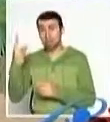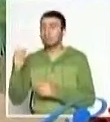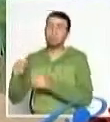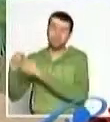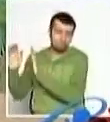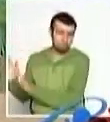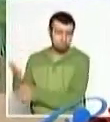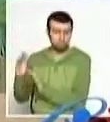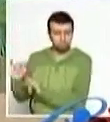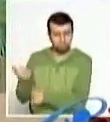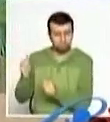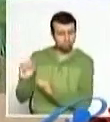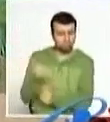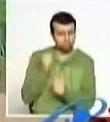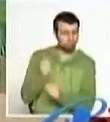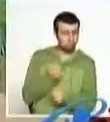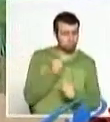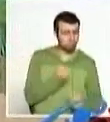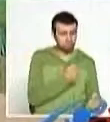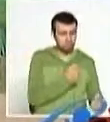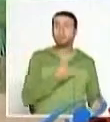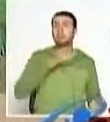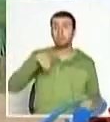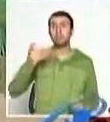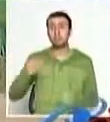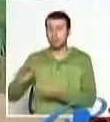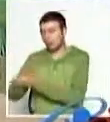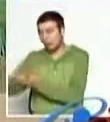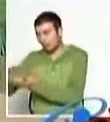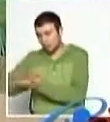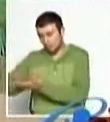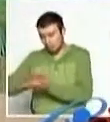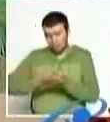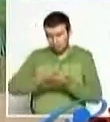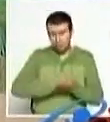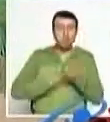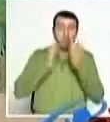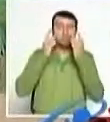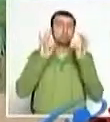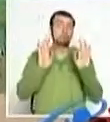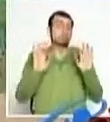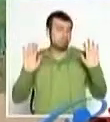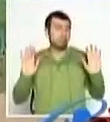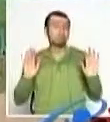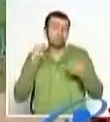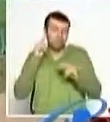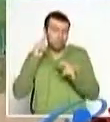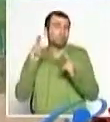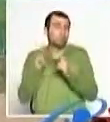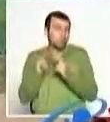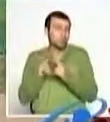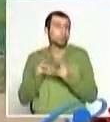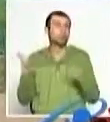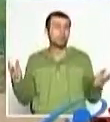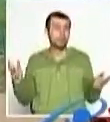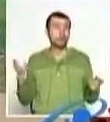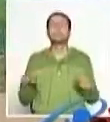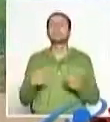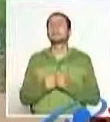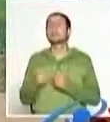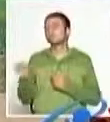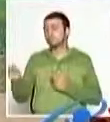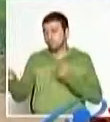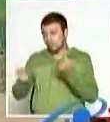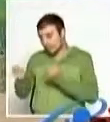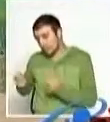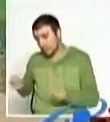barre. Nadie echa la cera encima del mugre y del polvo. Nadie me va a brillar el carro que está lleno de polvo de pantano.